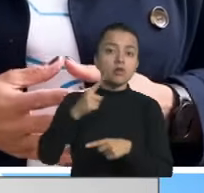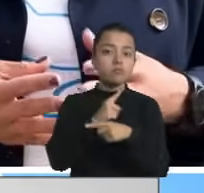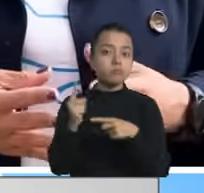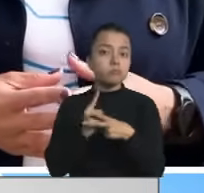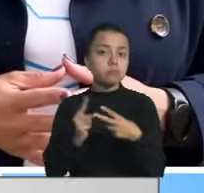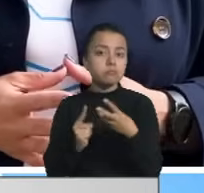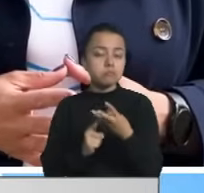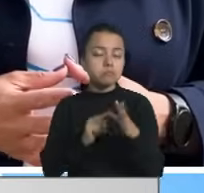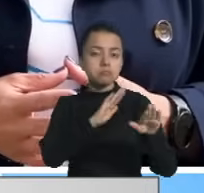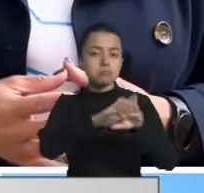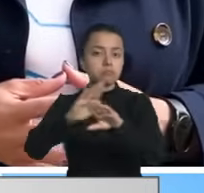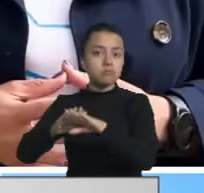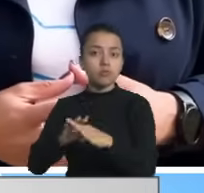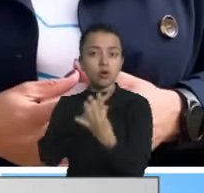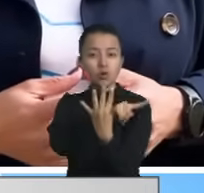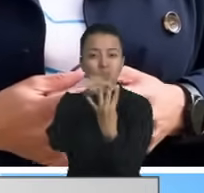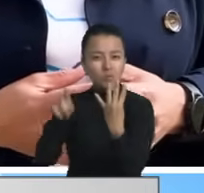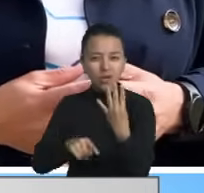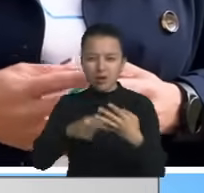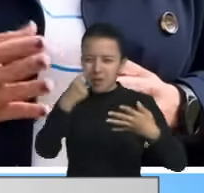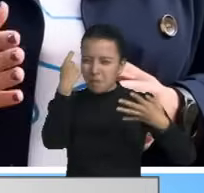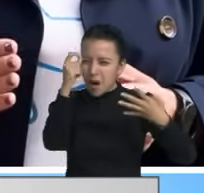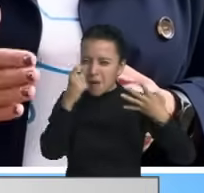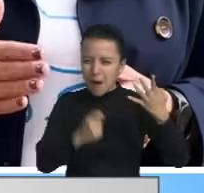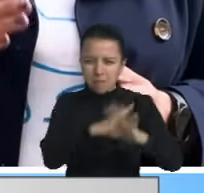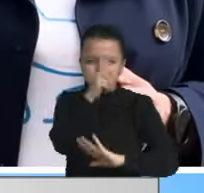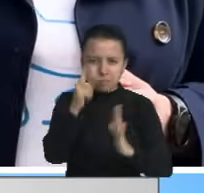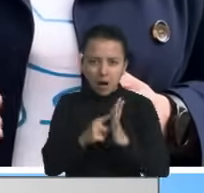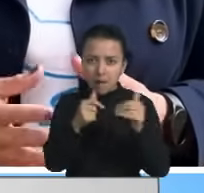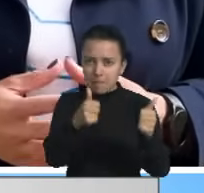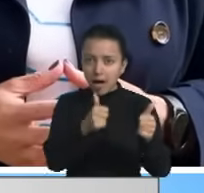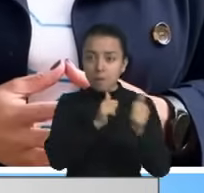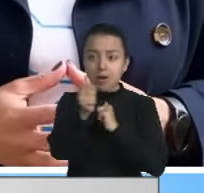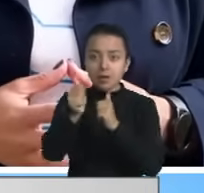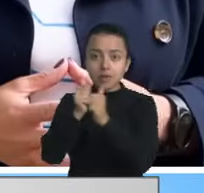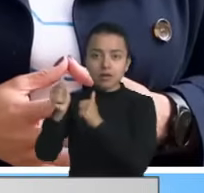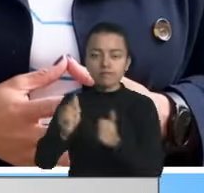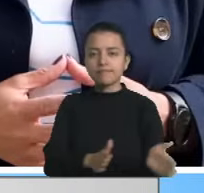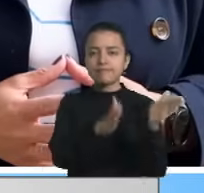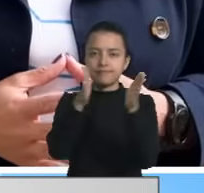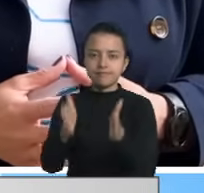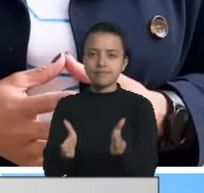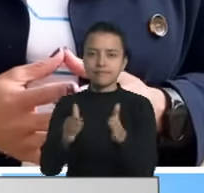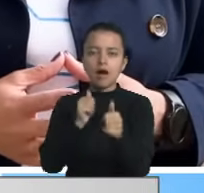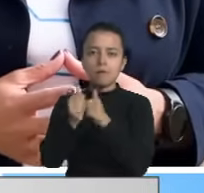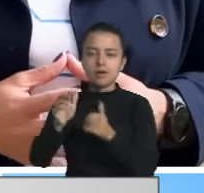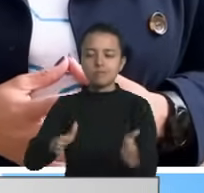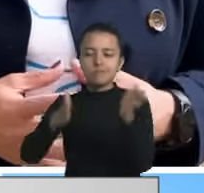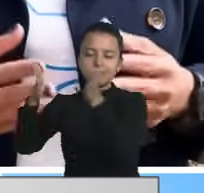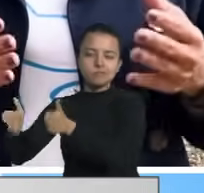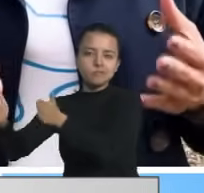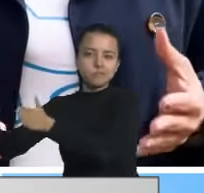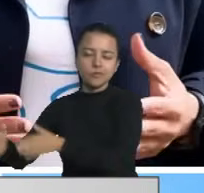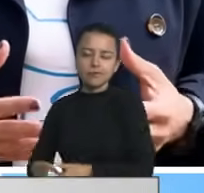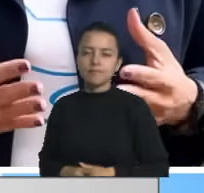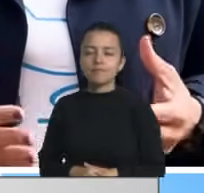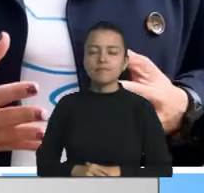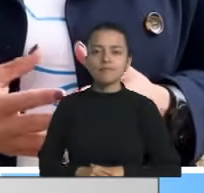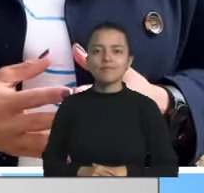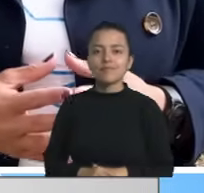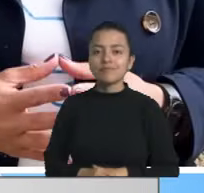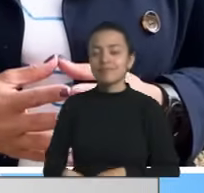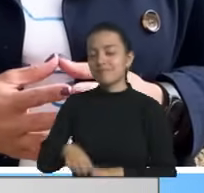precalificados efectivamente cumplieron con todos los requisitos para poder pasar a las siguientes etapas del proceso. Con esta